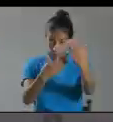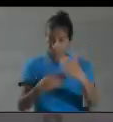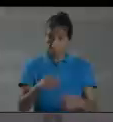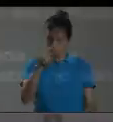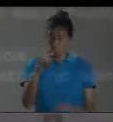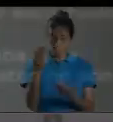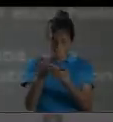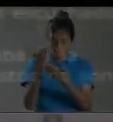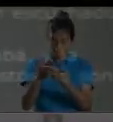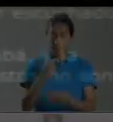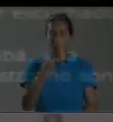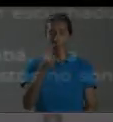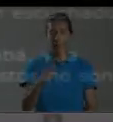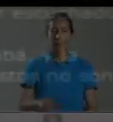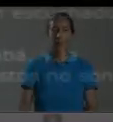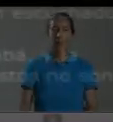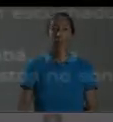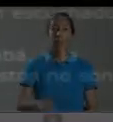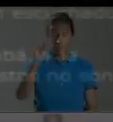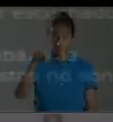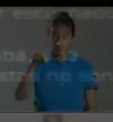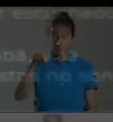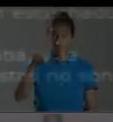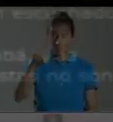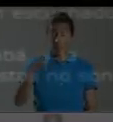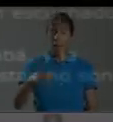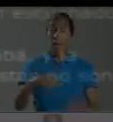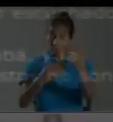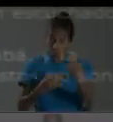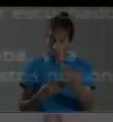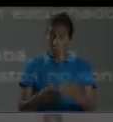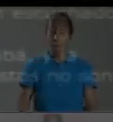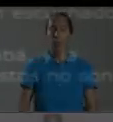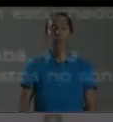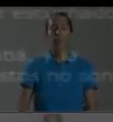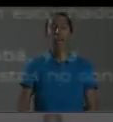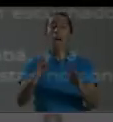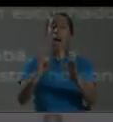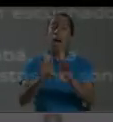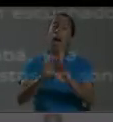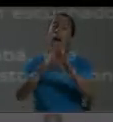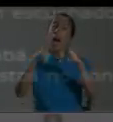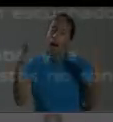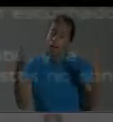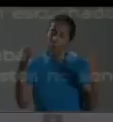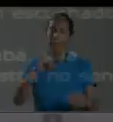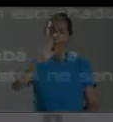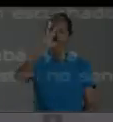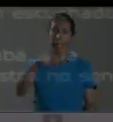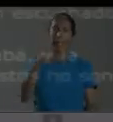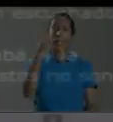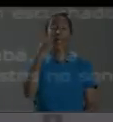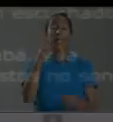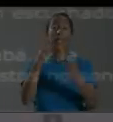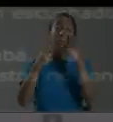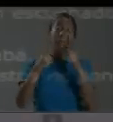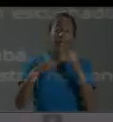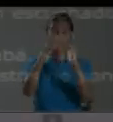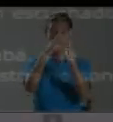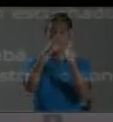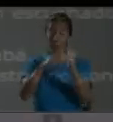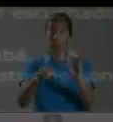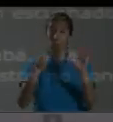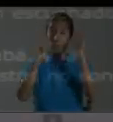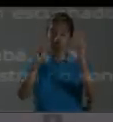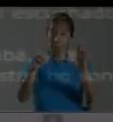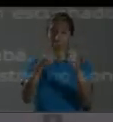¿verdad? Sí, la trajo, quiero ver cuántos tienen su Biblia. Va, entonces ábrala por favor en Jeremías capítulo 6, verso